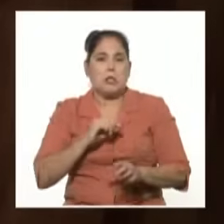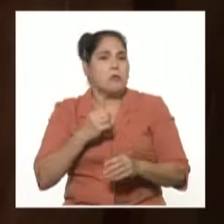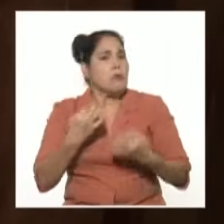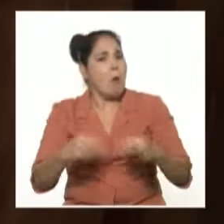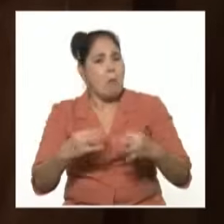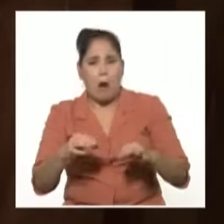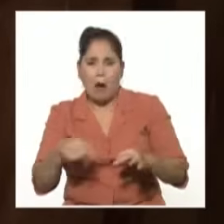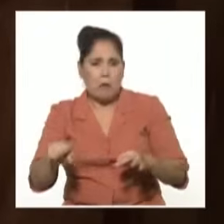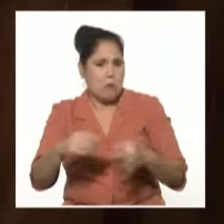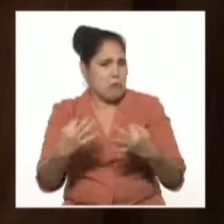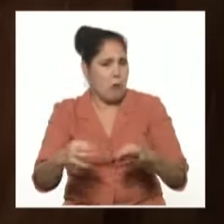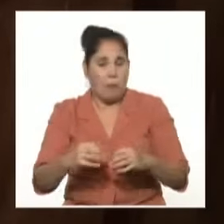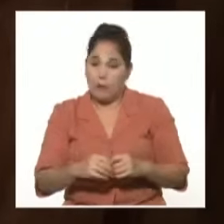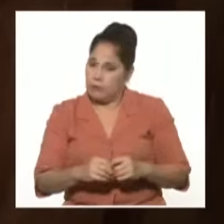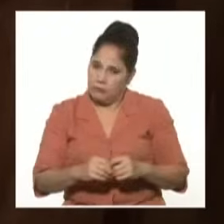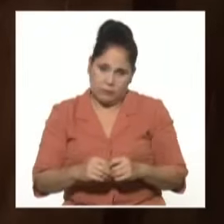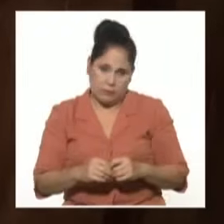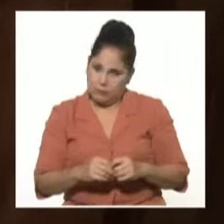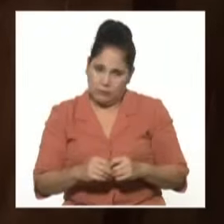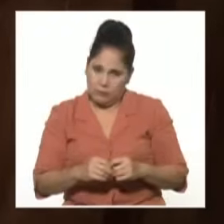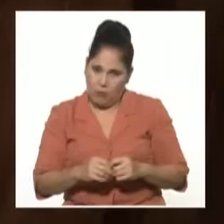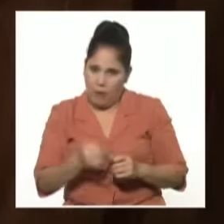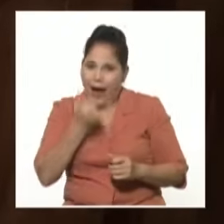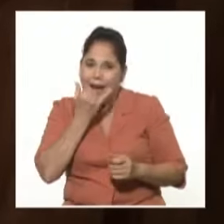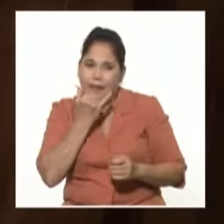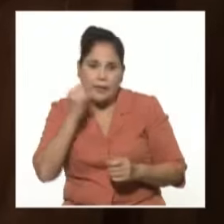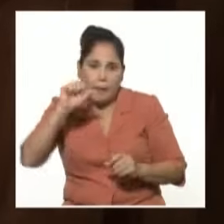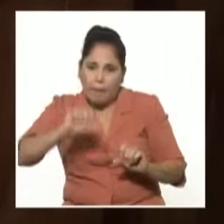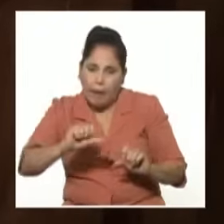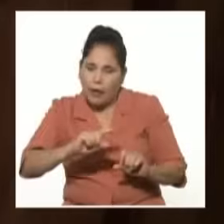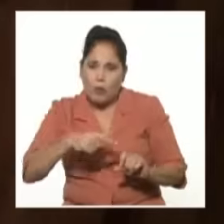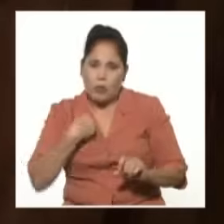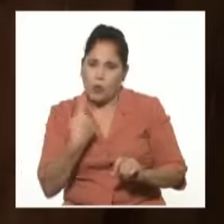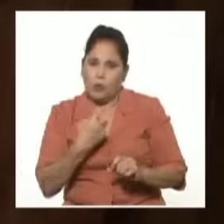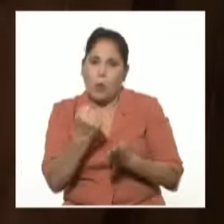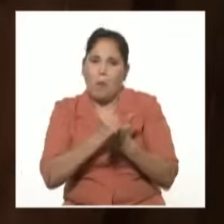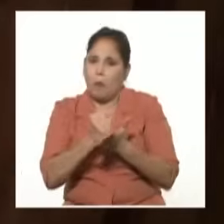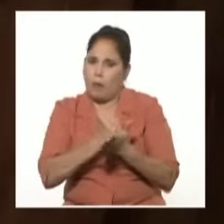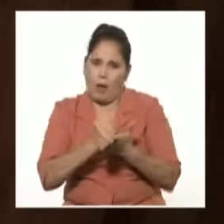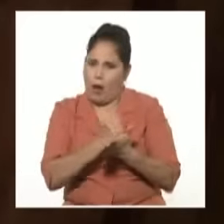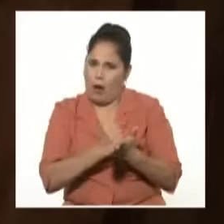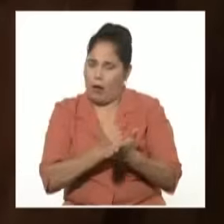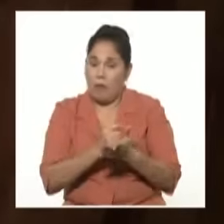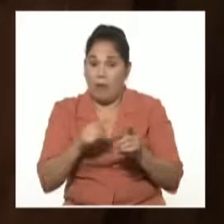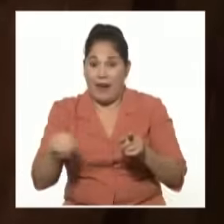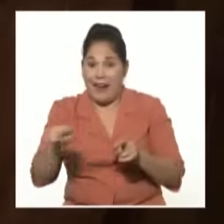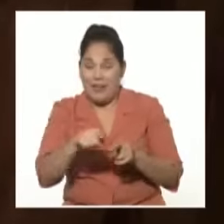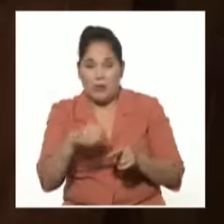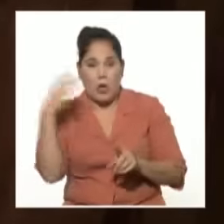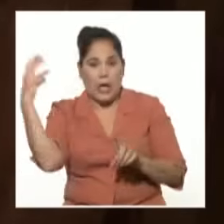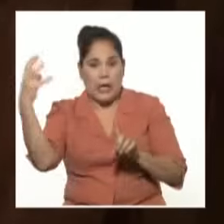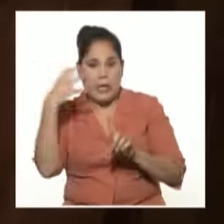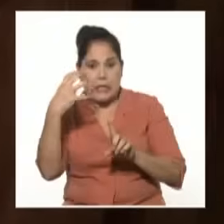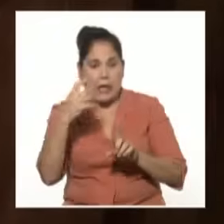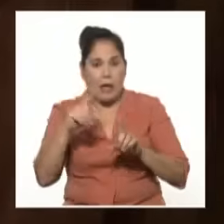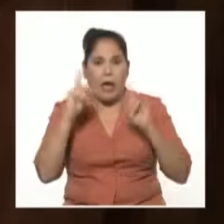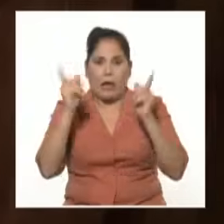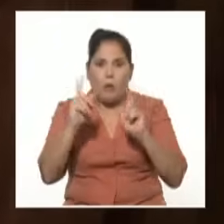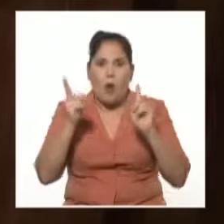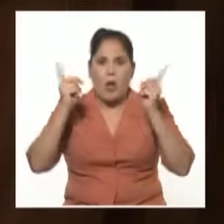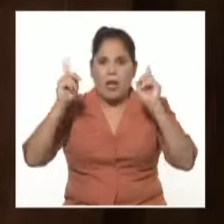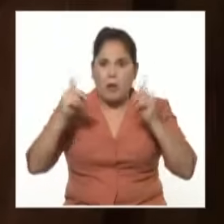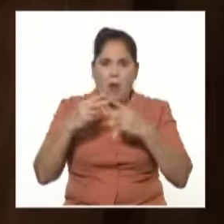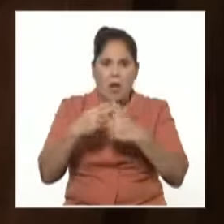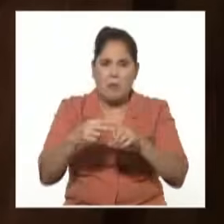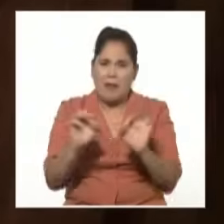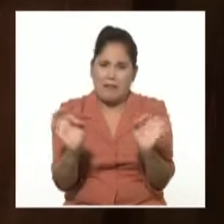generalizada por todo lo que funciona mal o no funciona, mientras por todas partes emerge la crítica al exceso de reuniones que no resuelven